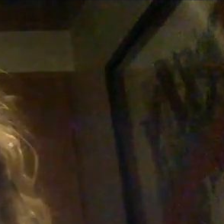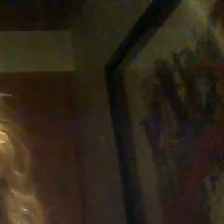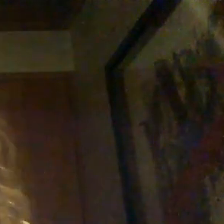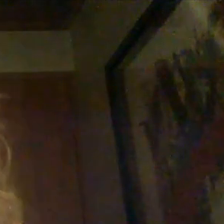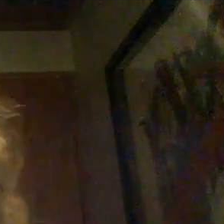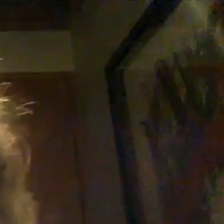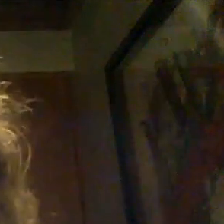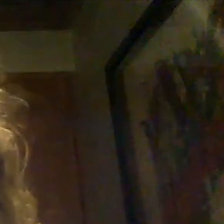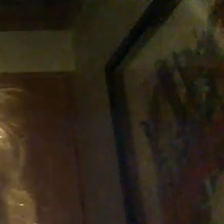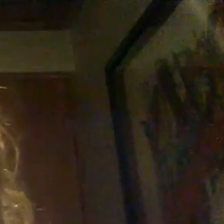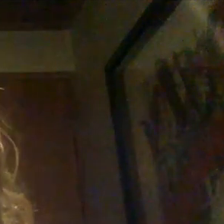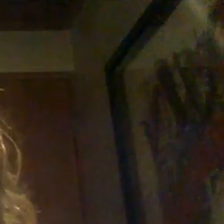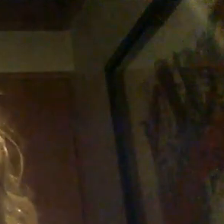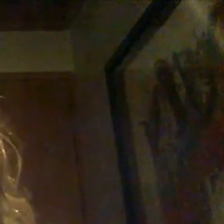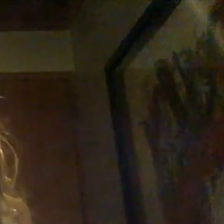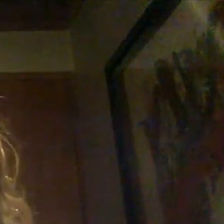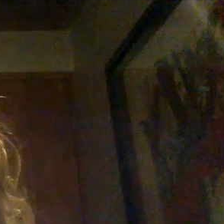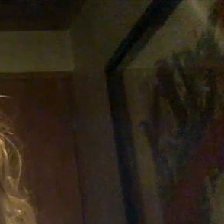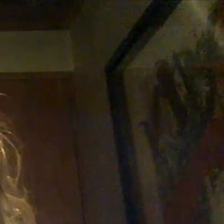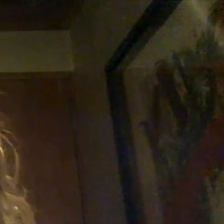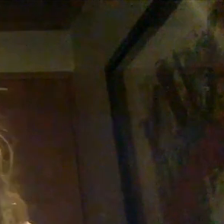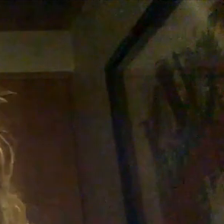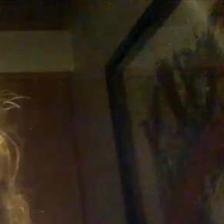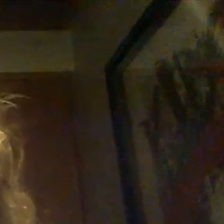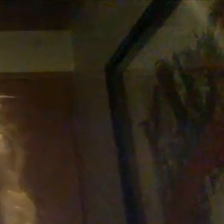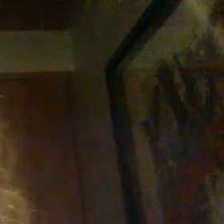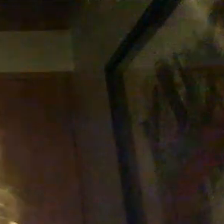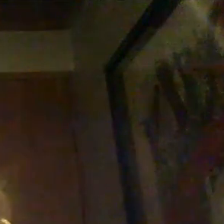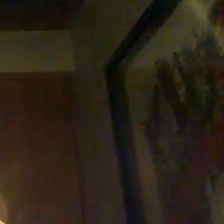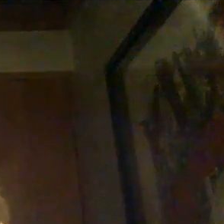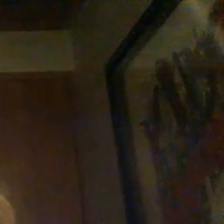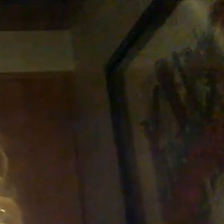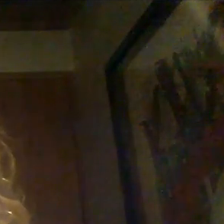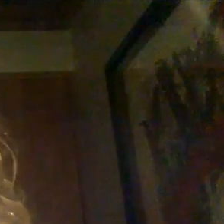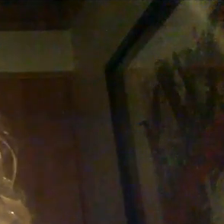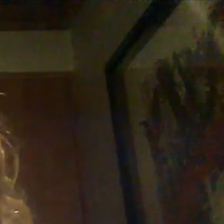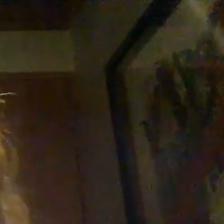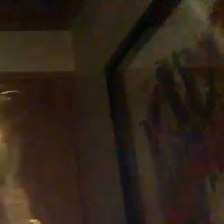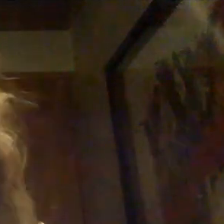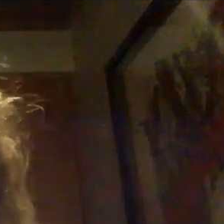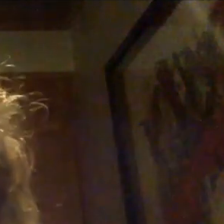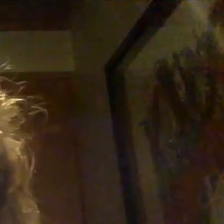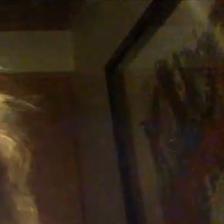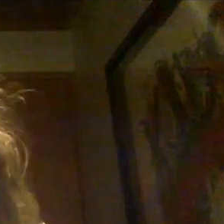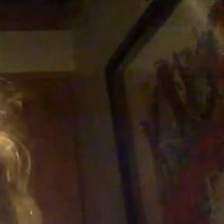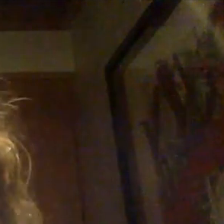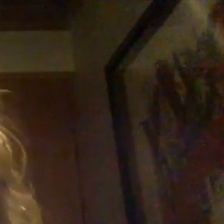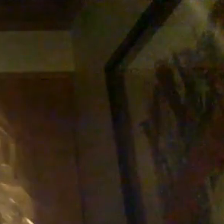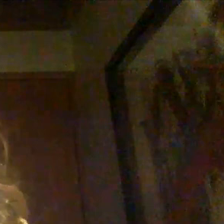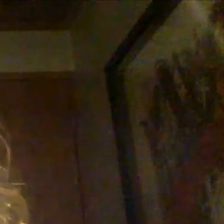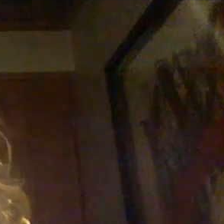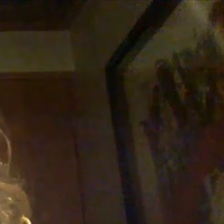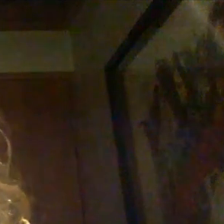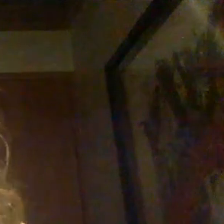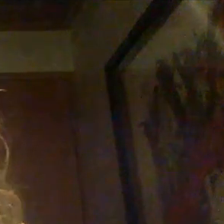ahora en breve, luego de esta última pregunta. Y Antonella Iannuzzi nos pregunta por interno, en una nota un poco